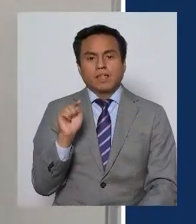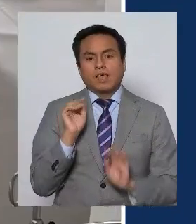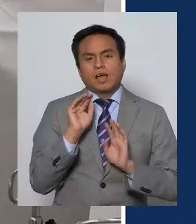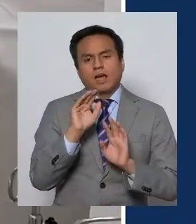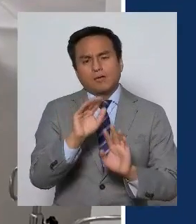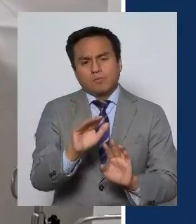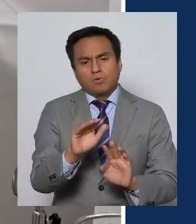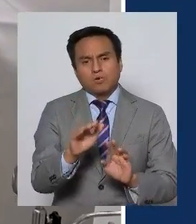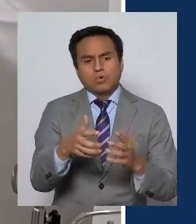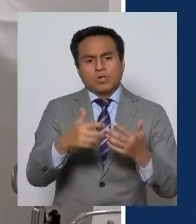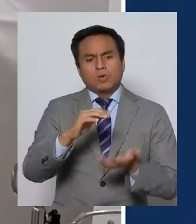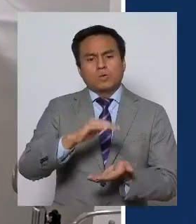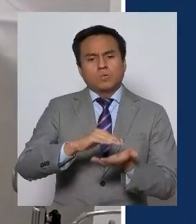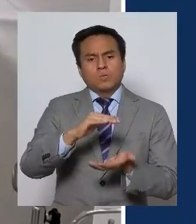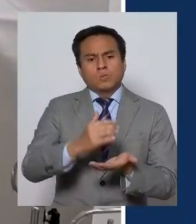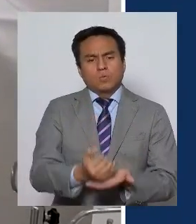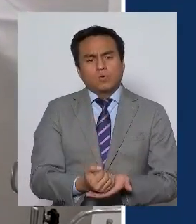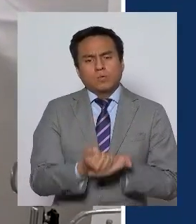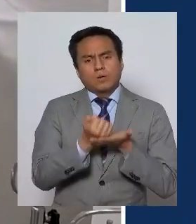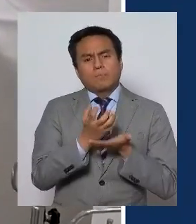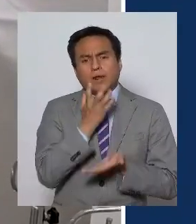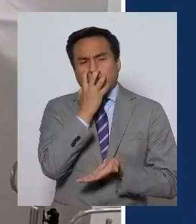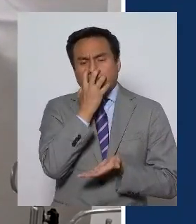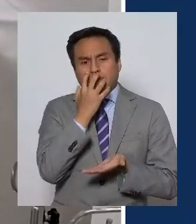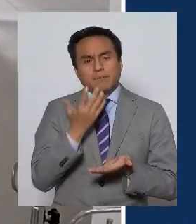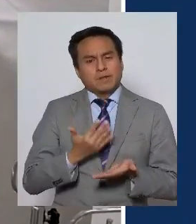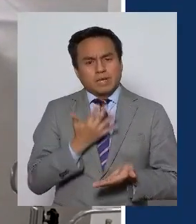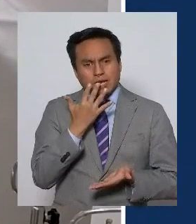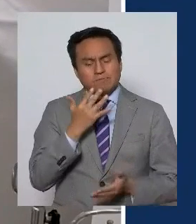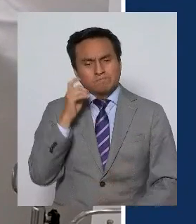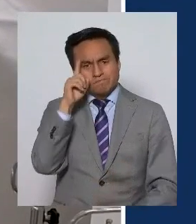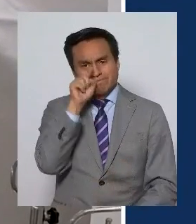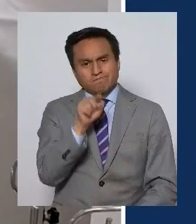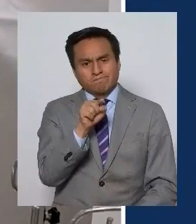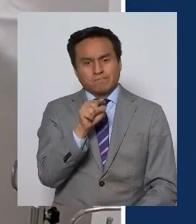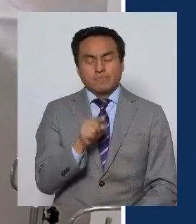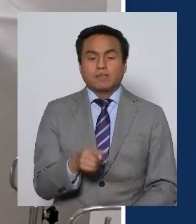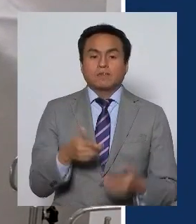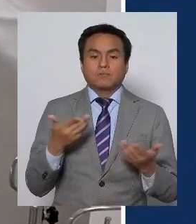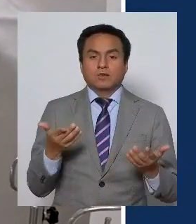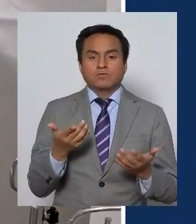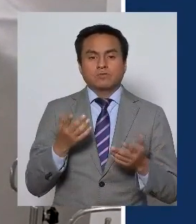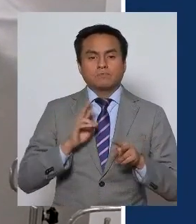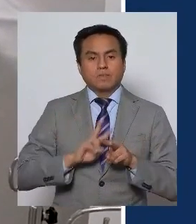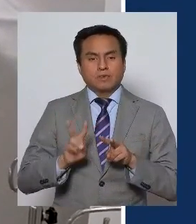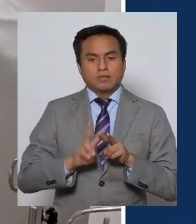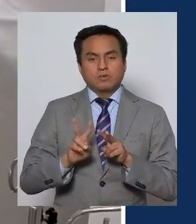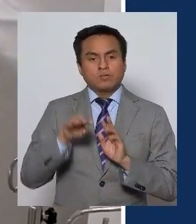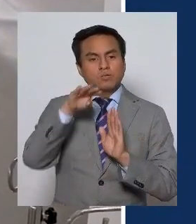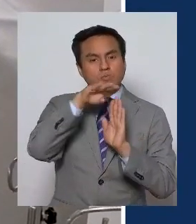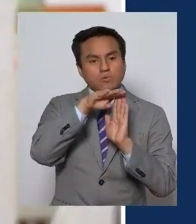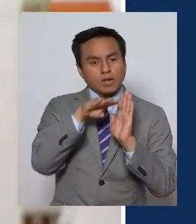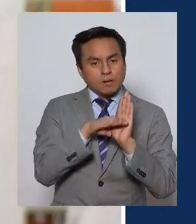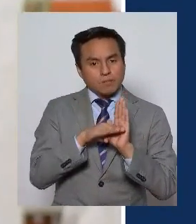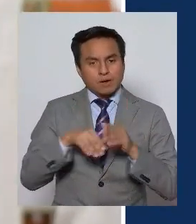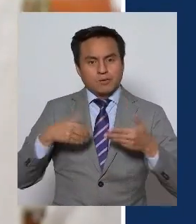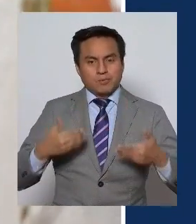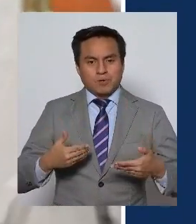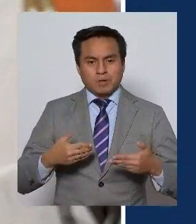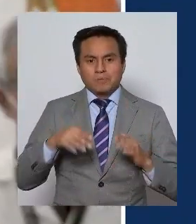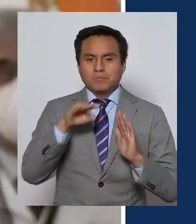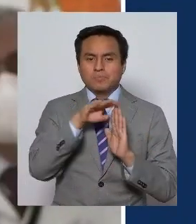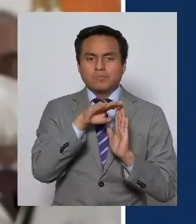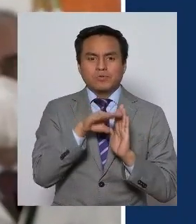apoyo de ventilación mecánica. Y es por eso que estamos desarrollando un programa muy